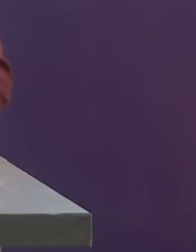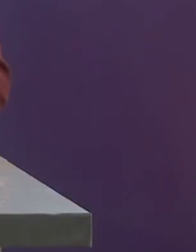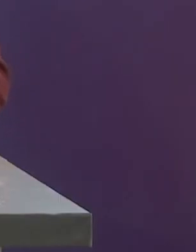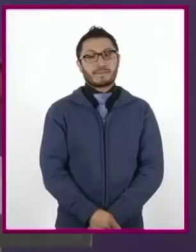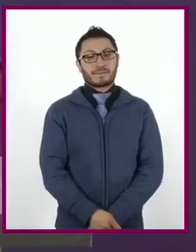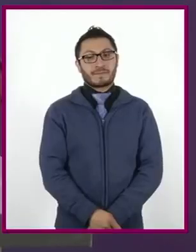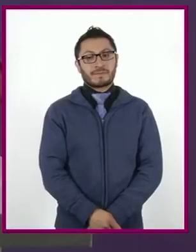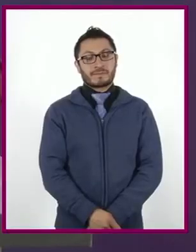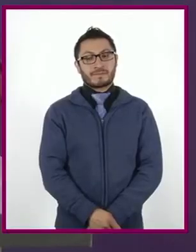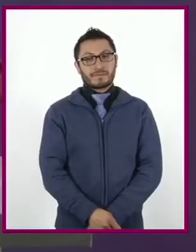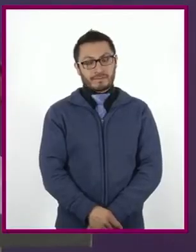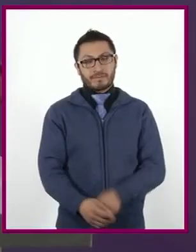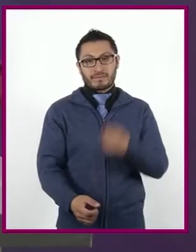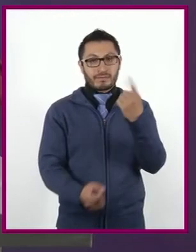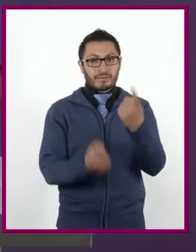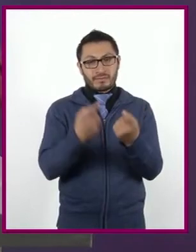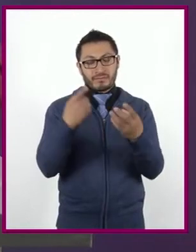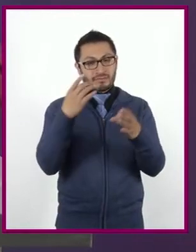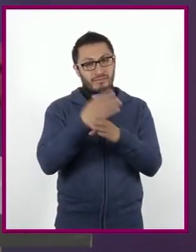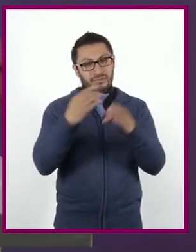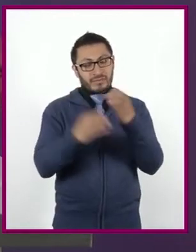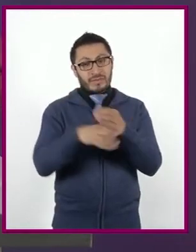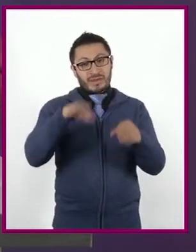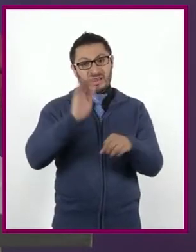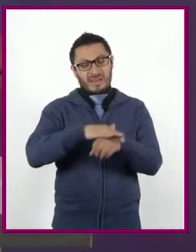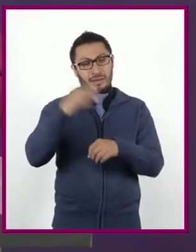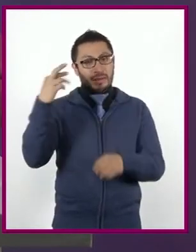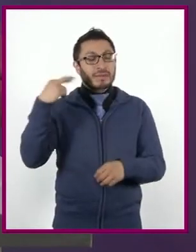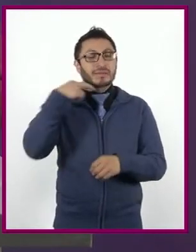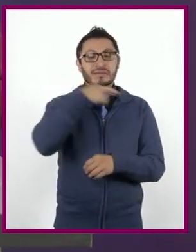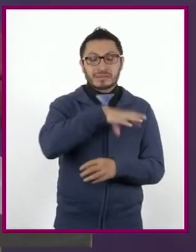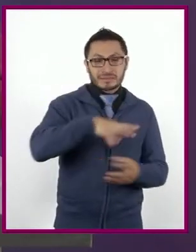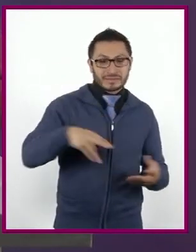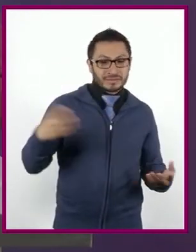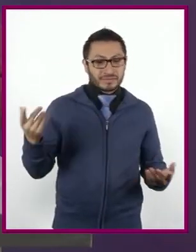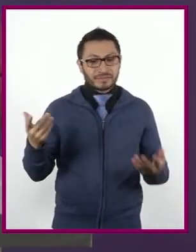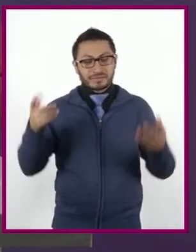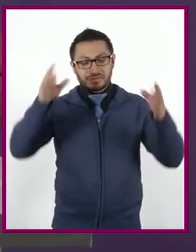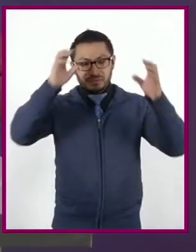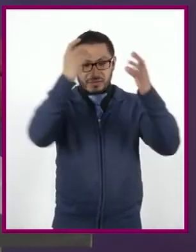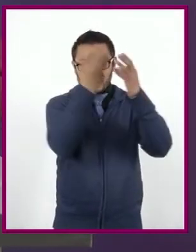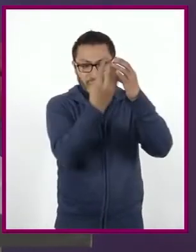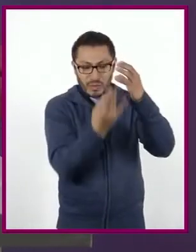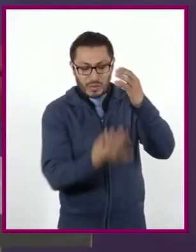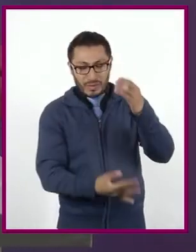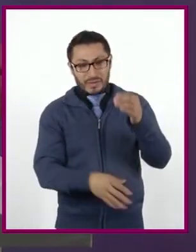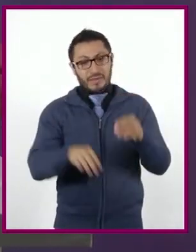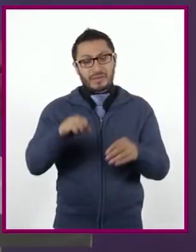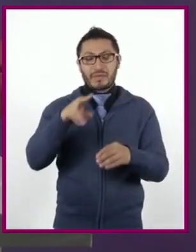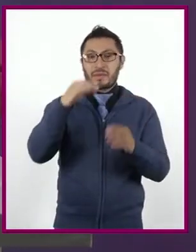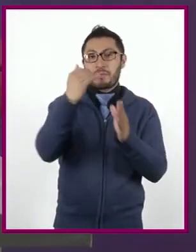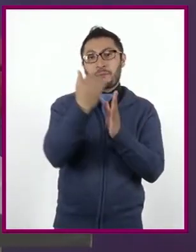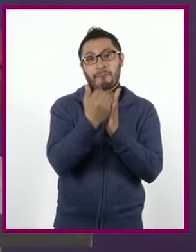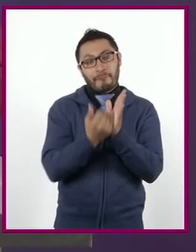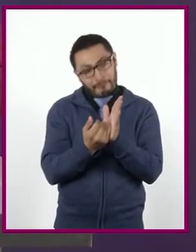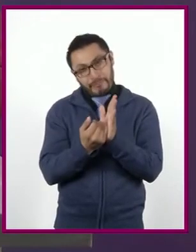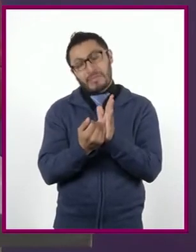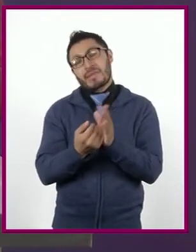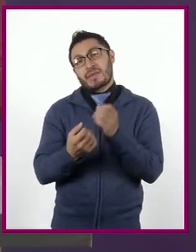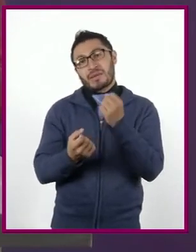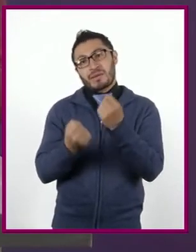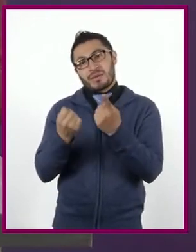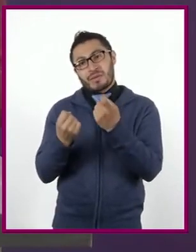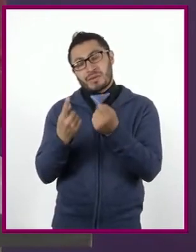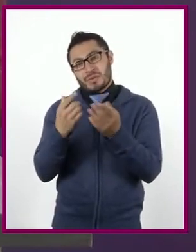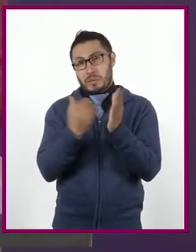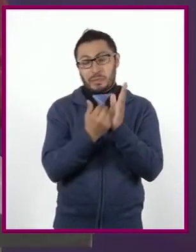Las sustancias que fluyen con mayor facilidad tienen menor viscosidad que los líquidos espesos. Por ello, unos